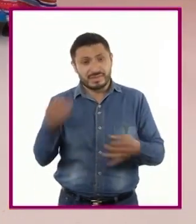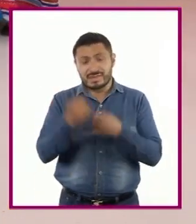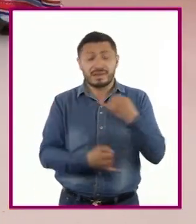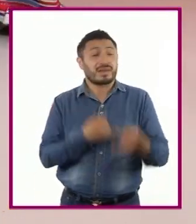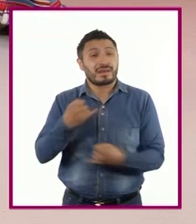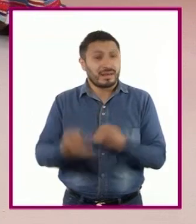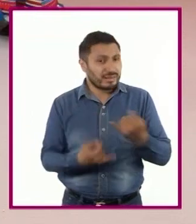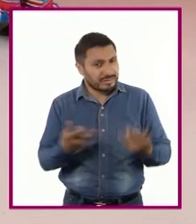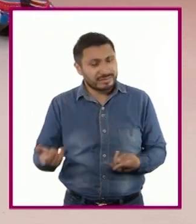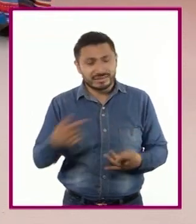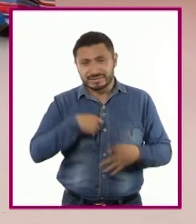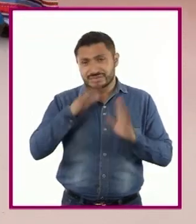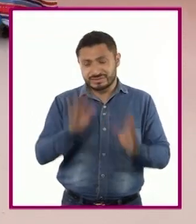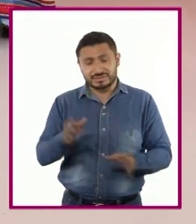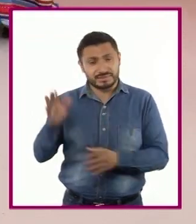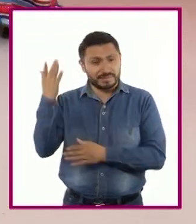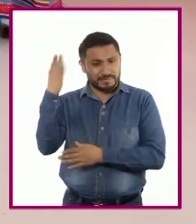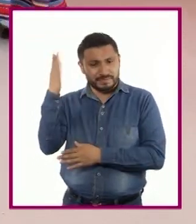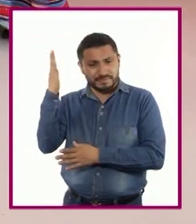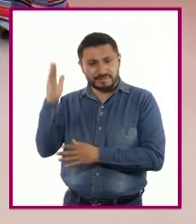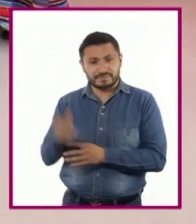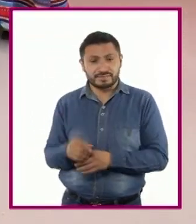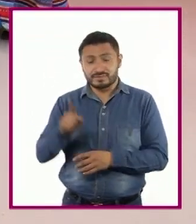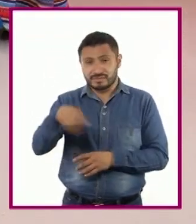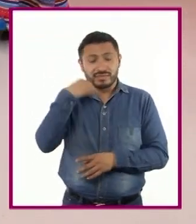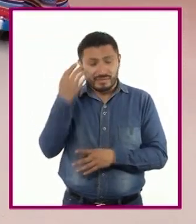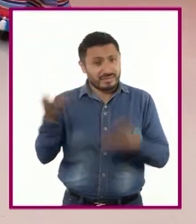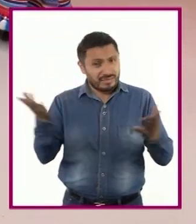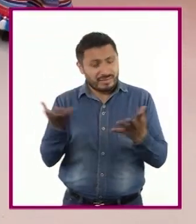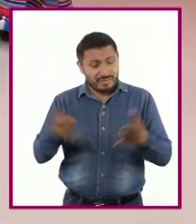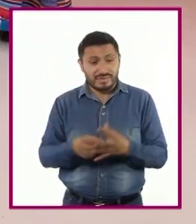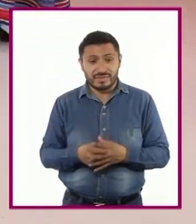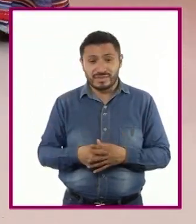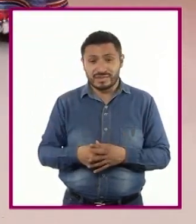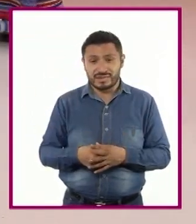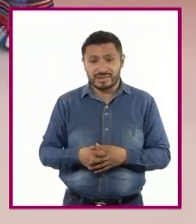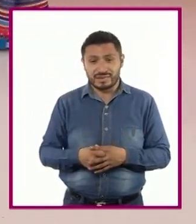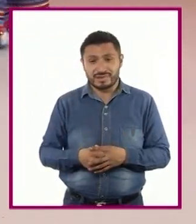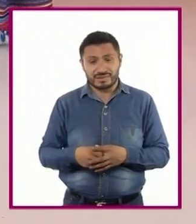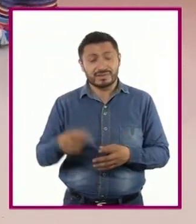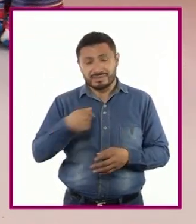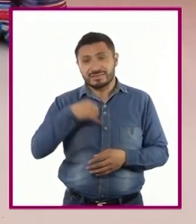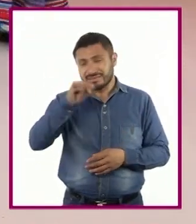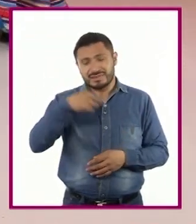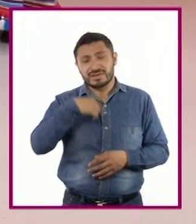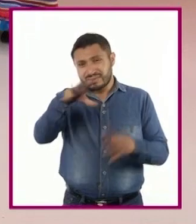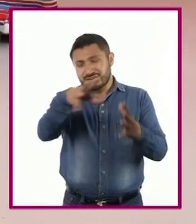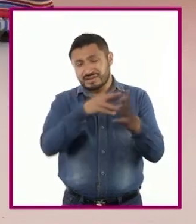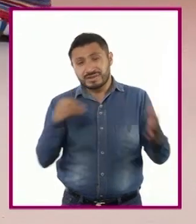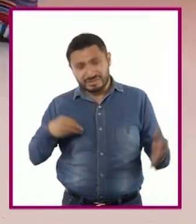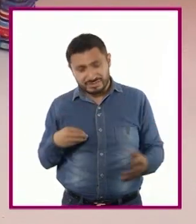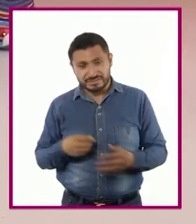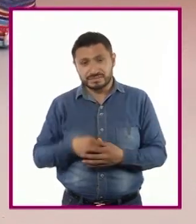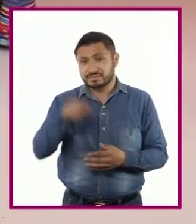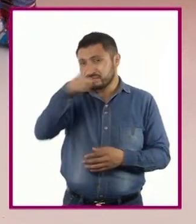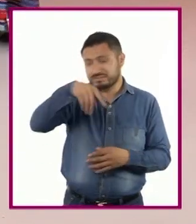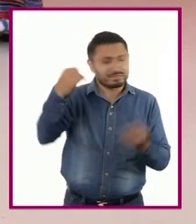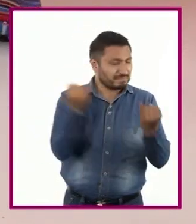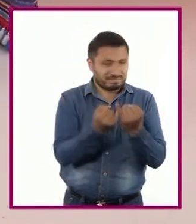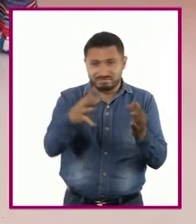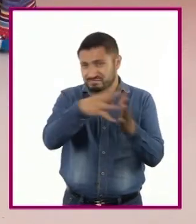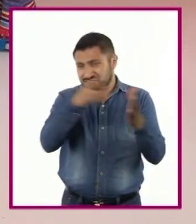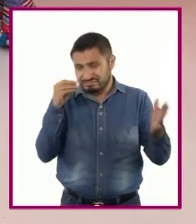jugar, yo ya tengo mi espejo. ¿Quieres hacerlo sin...? Sí, yo te sigo. Y entonces, en casa también lo seguimos.